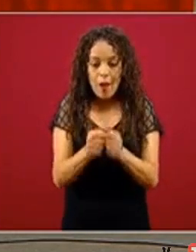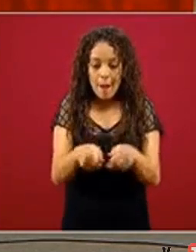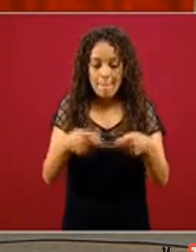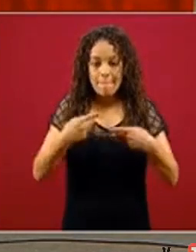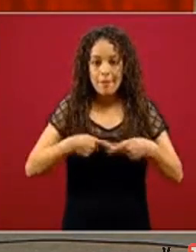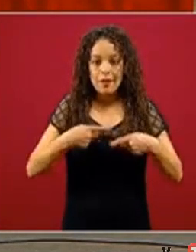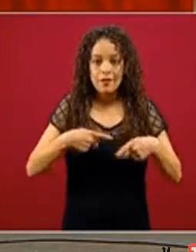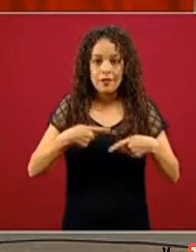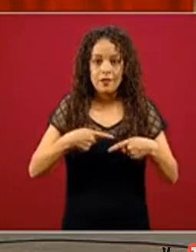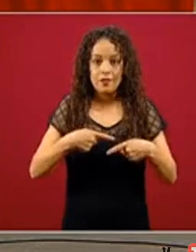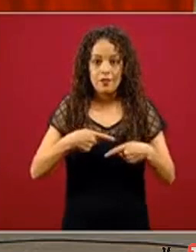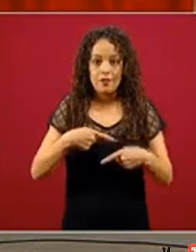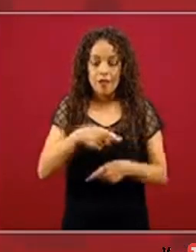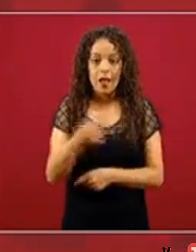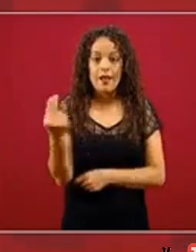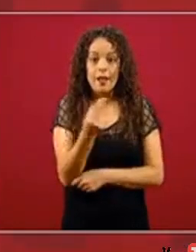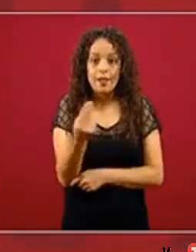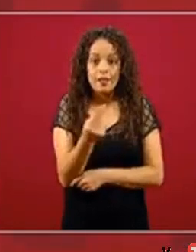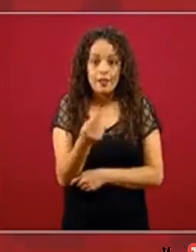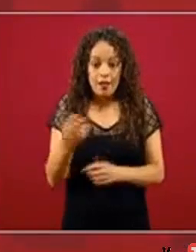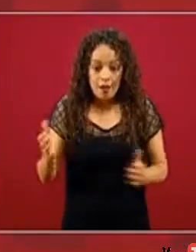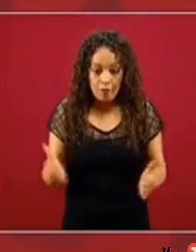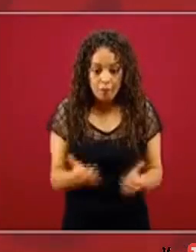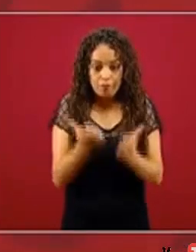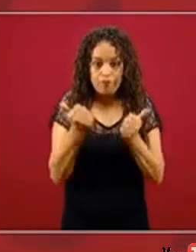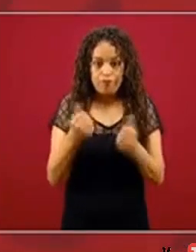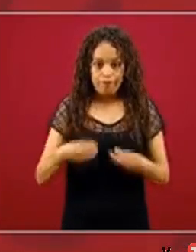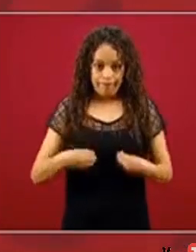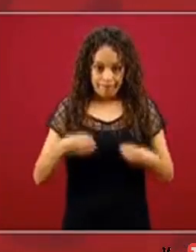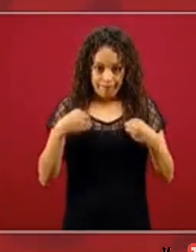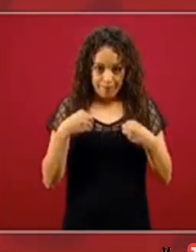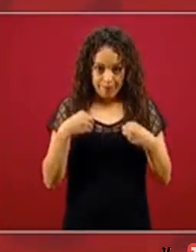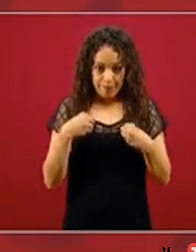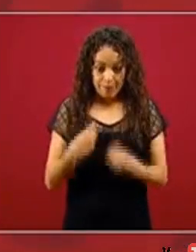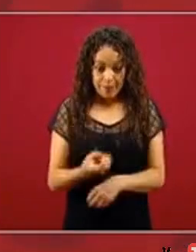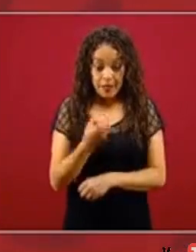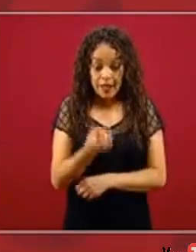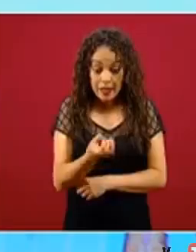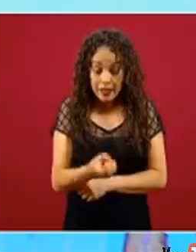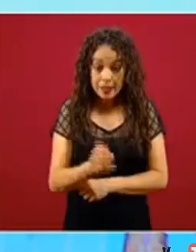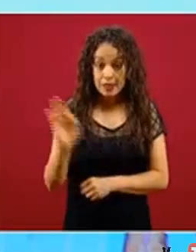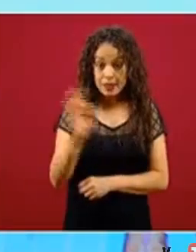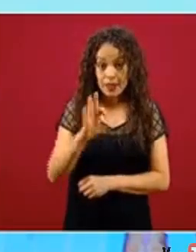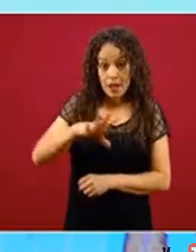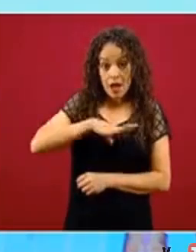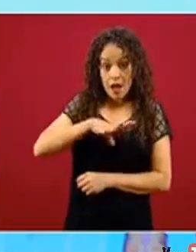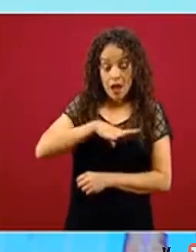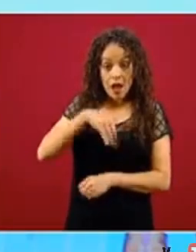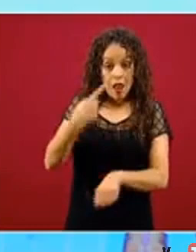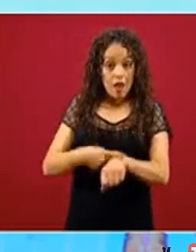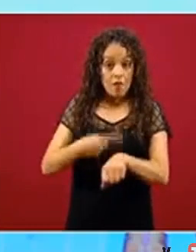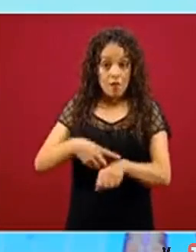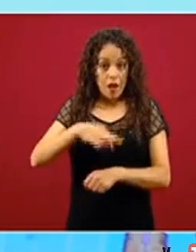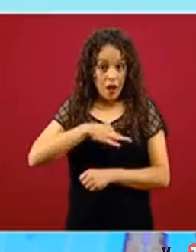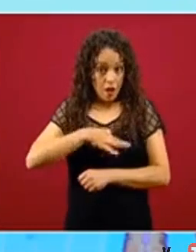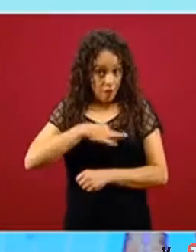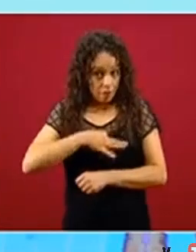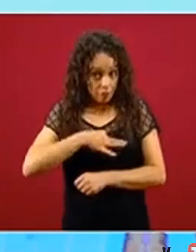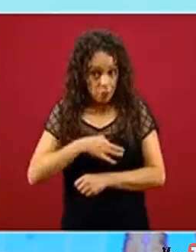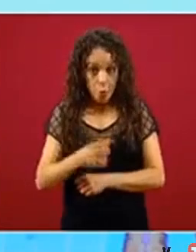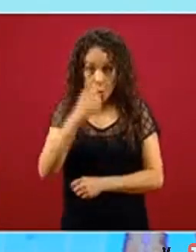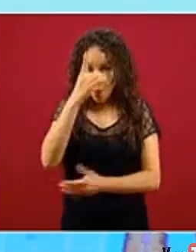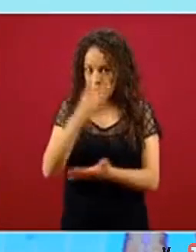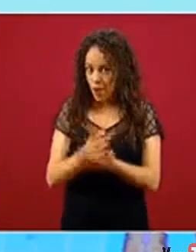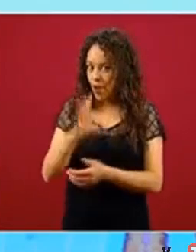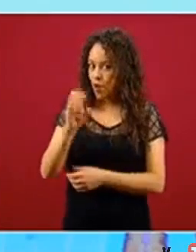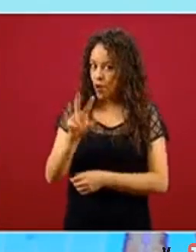afectada, la persona que los requiere, y que esa persona podría tener una enfermedad infecciosa, no solamente COVID, pero en este